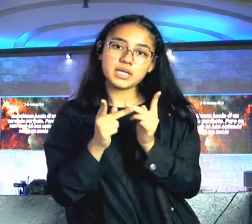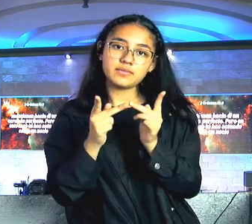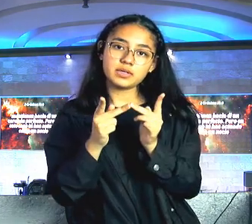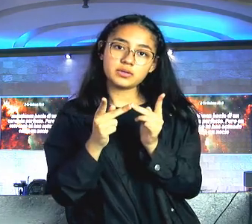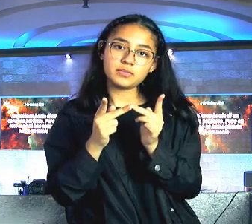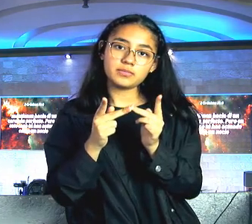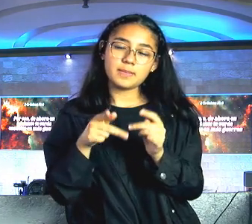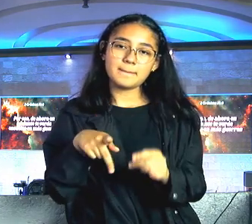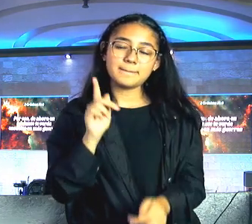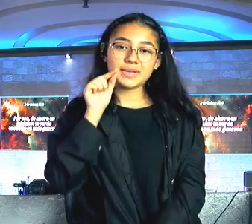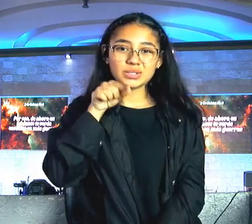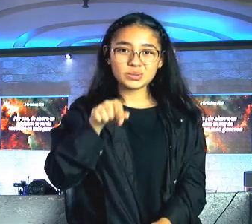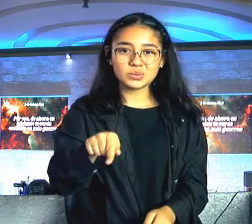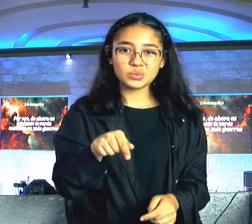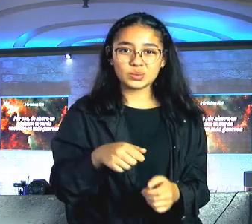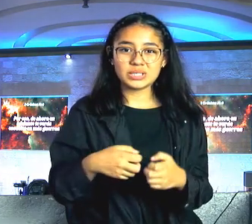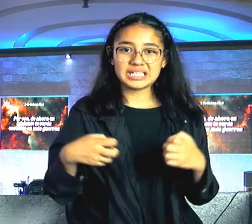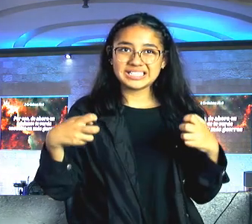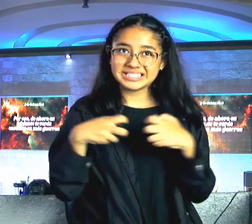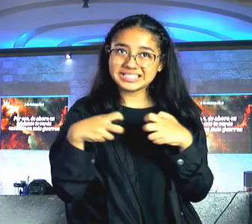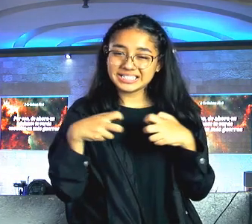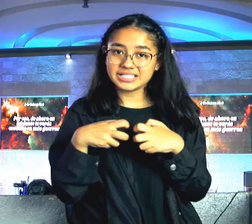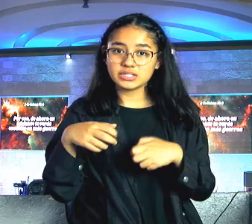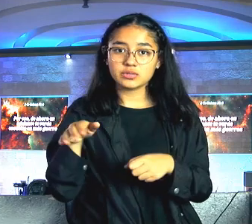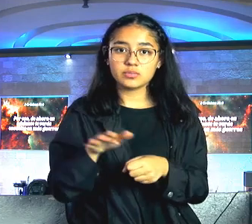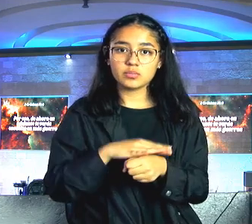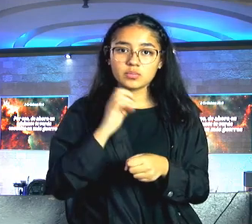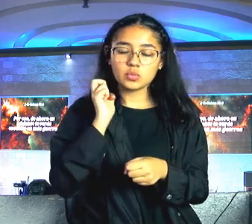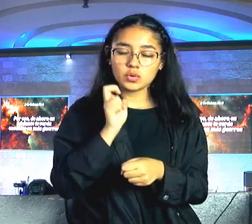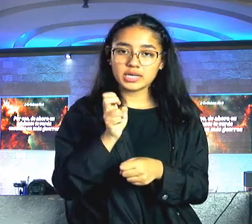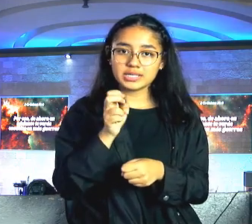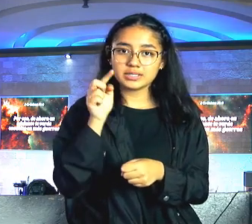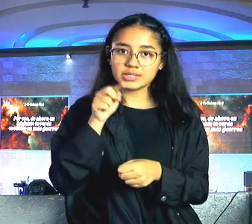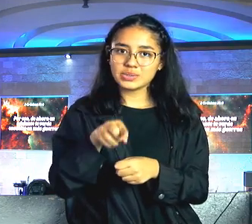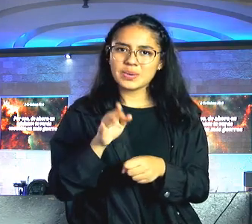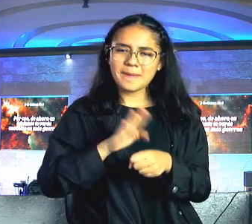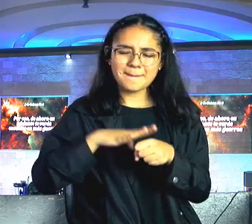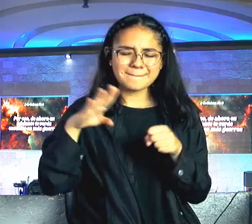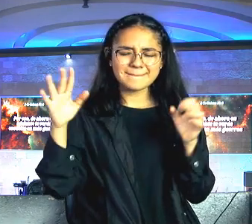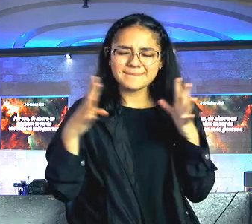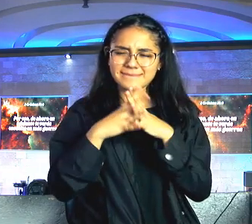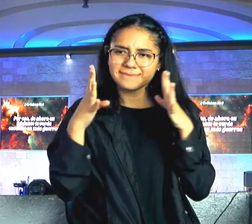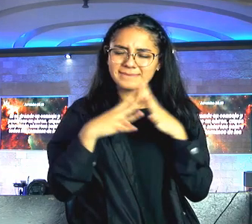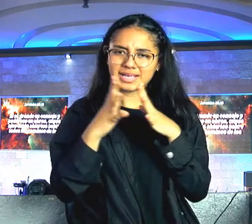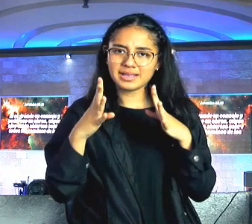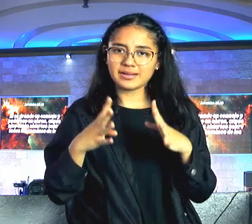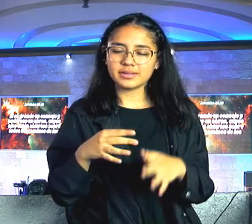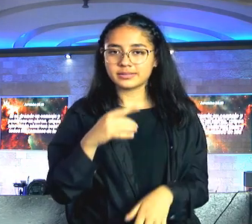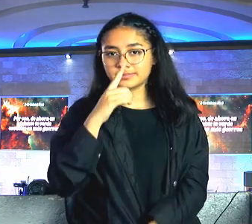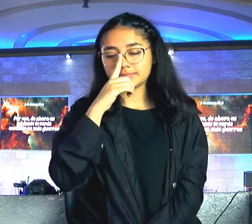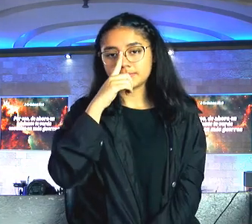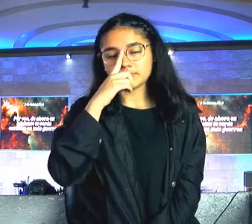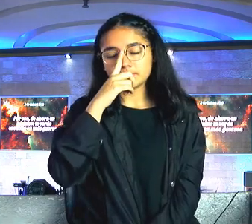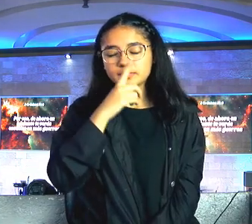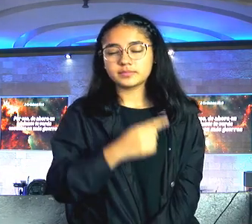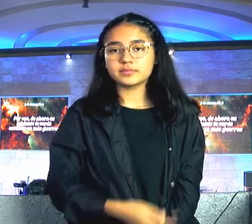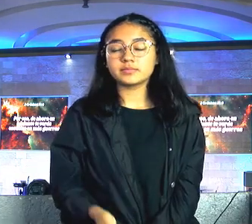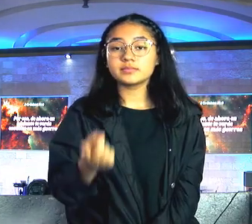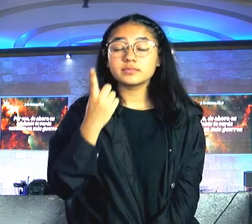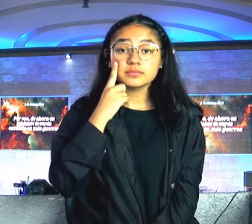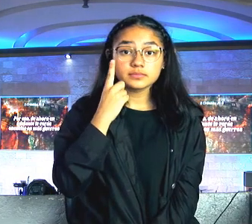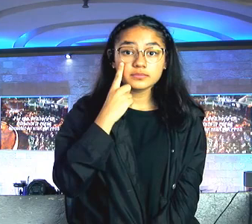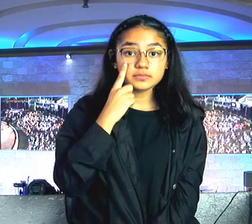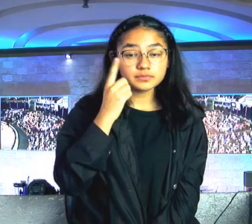como un necio. Por eso de ahora en adelante te verás envuelto en más guerras. ¡Qué interesante! Fíjate lo que Dios le